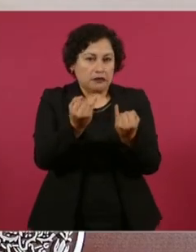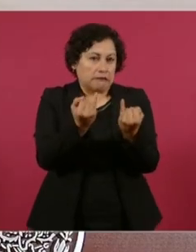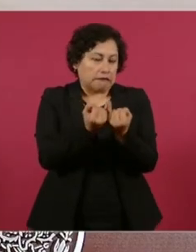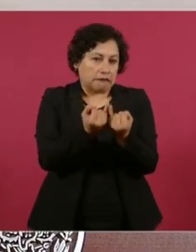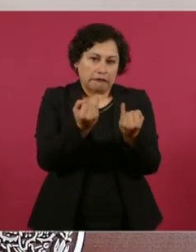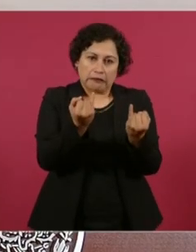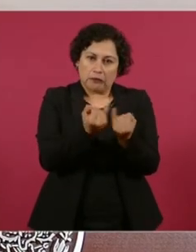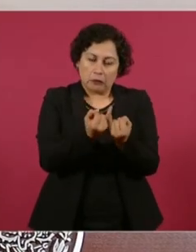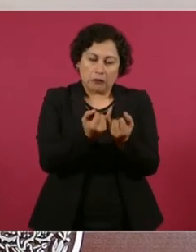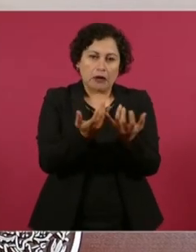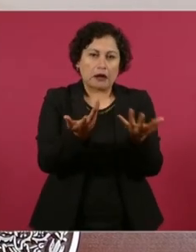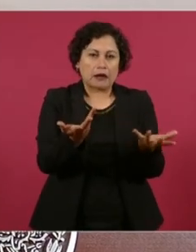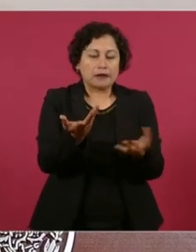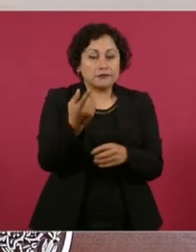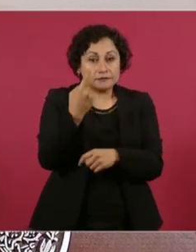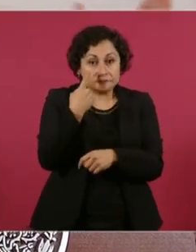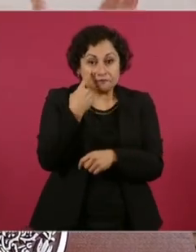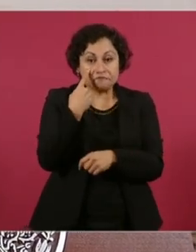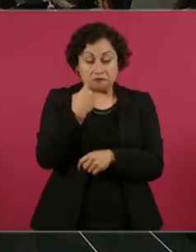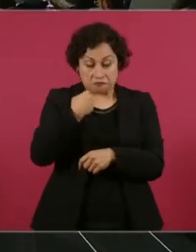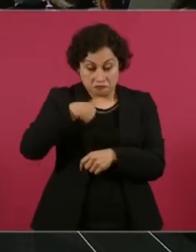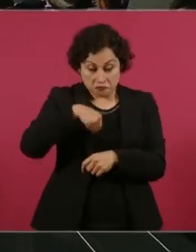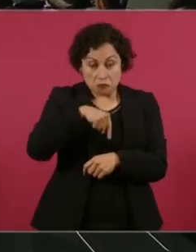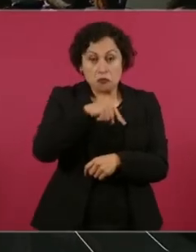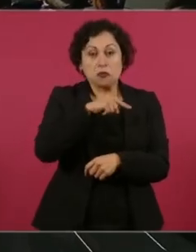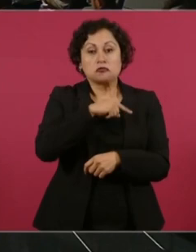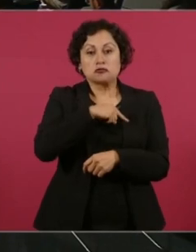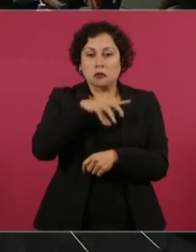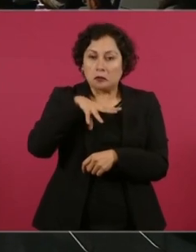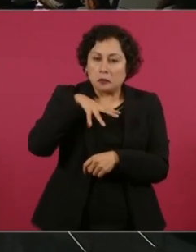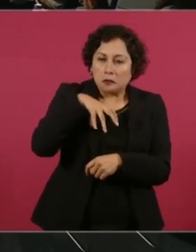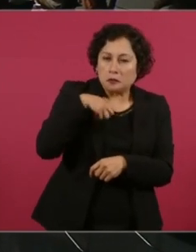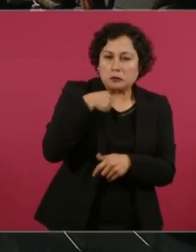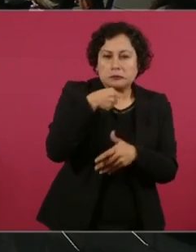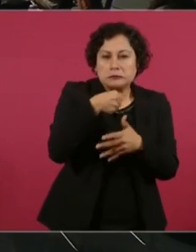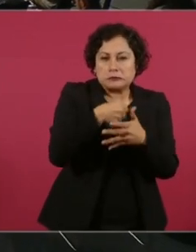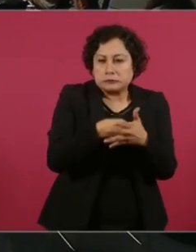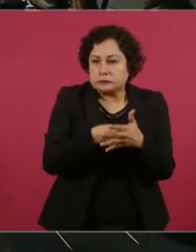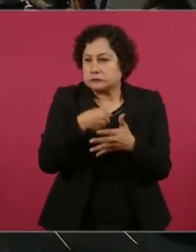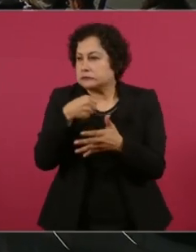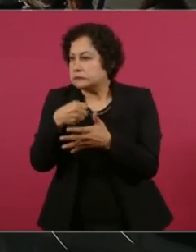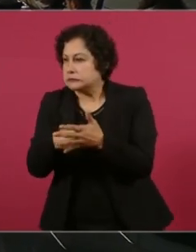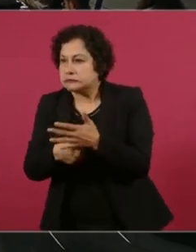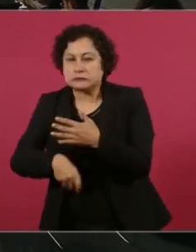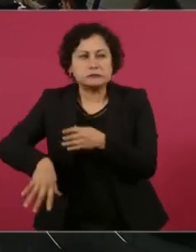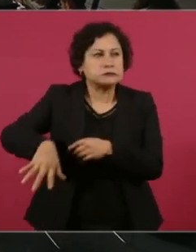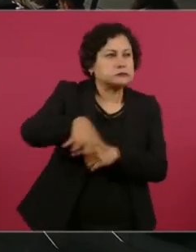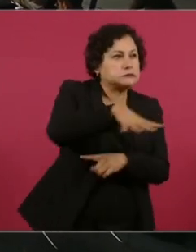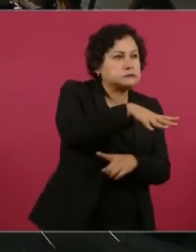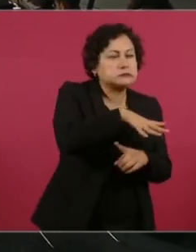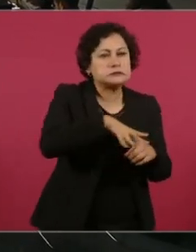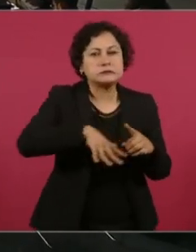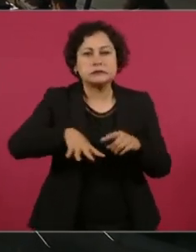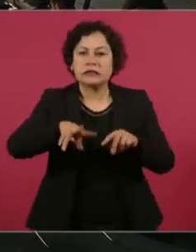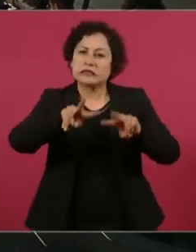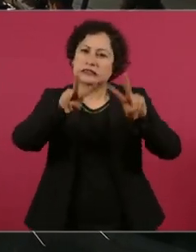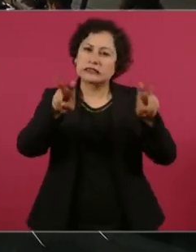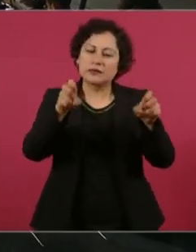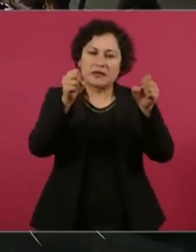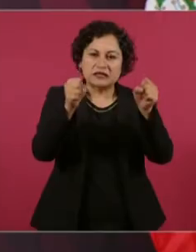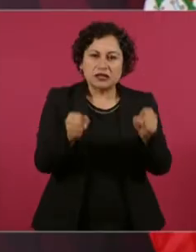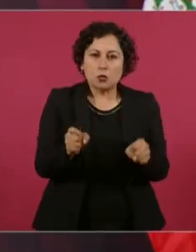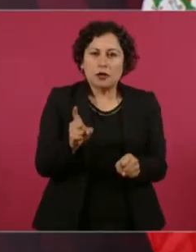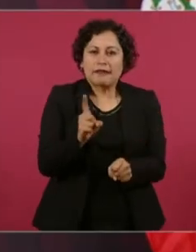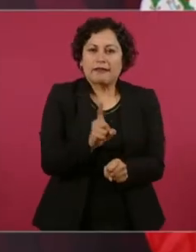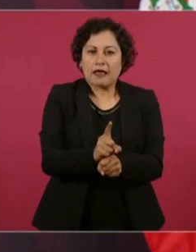estamos luchando para garantizar la paz, la tranquilidad, trabajando todos los días sin permitir